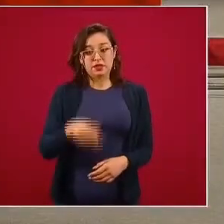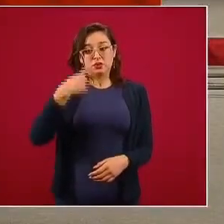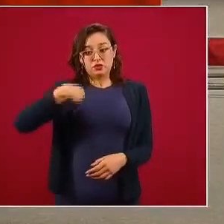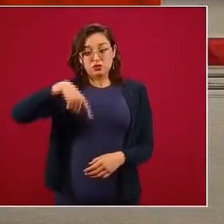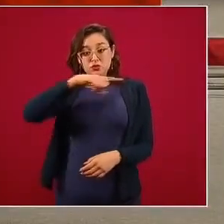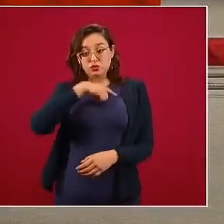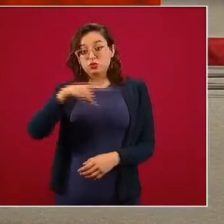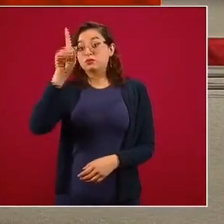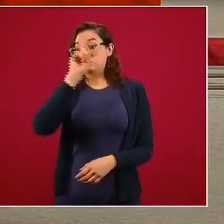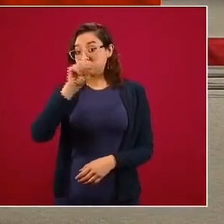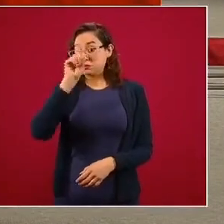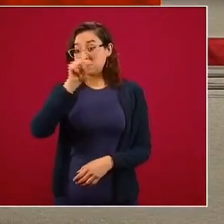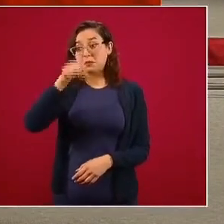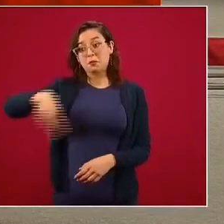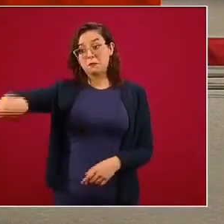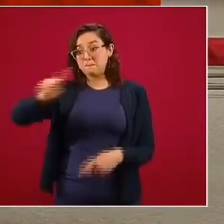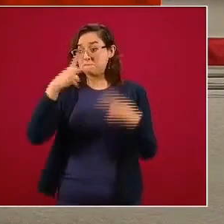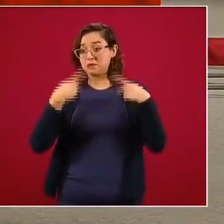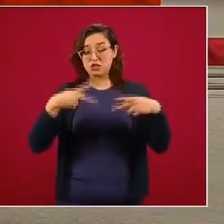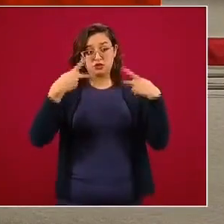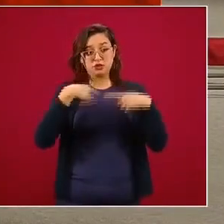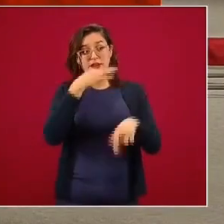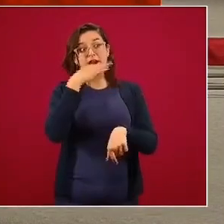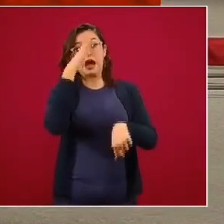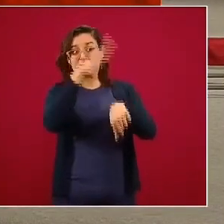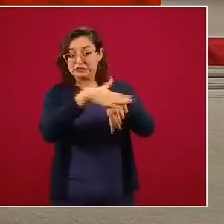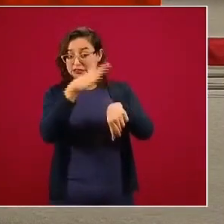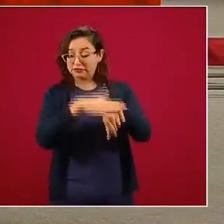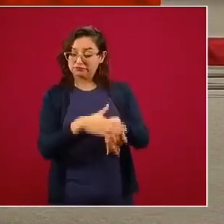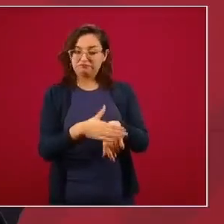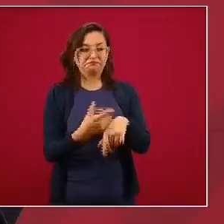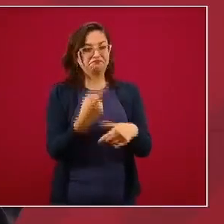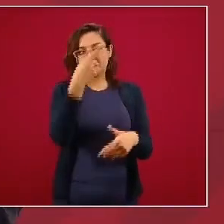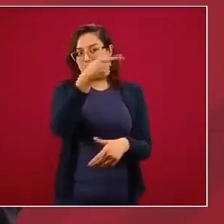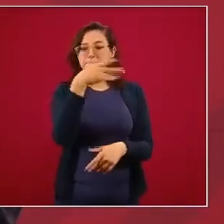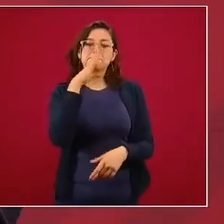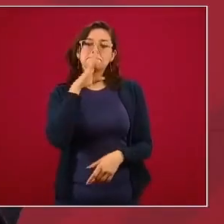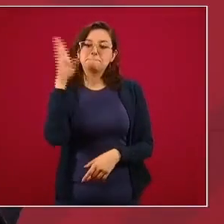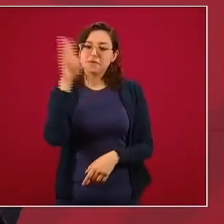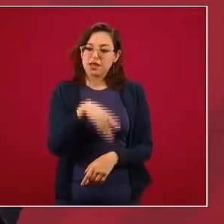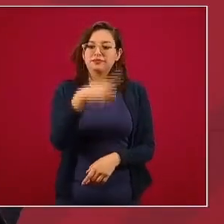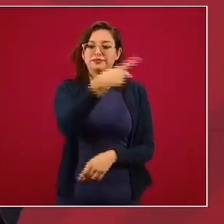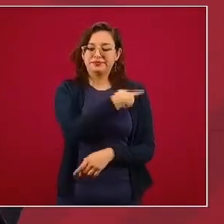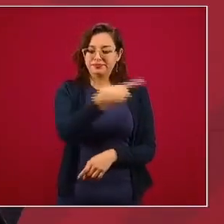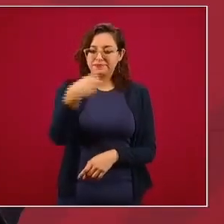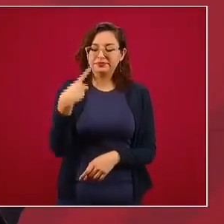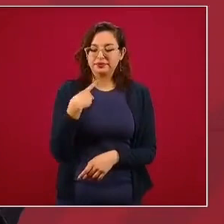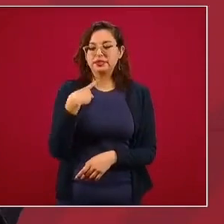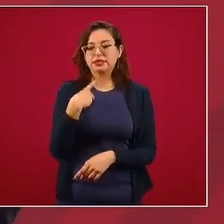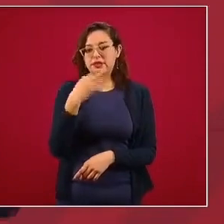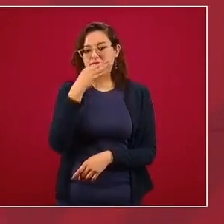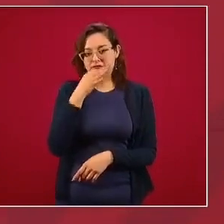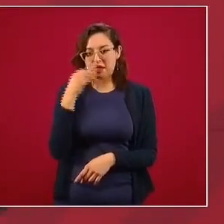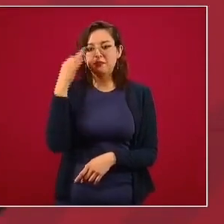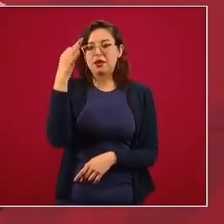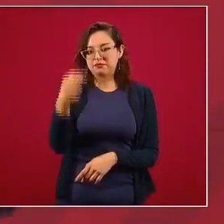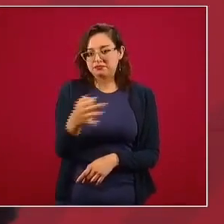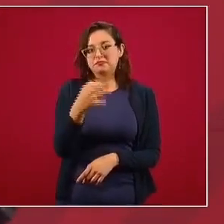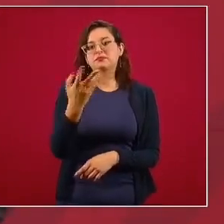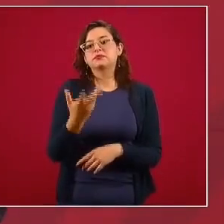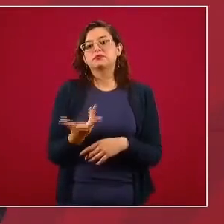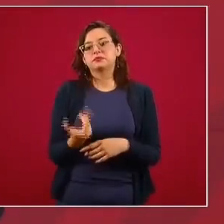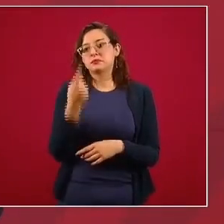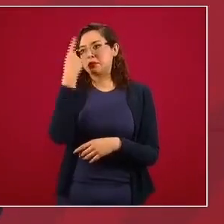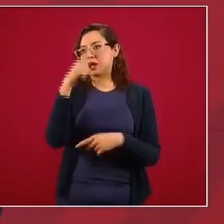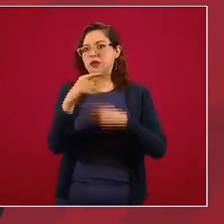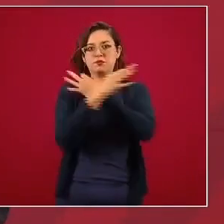a la ciudadanía que lo exprese, que obviamente si considera que hay algo que es inapropiado, para eso son las conferencias de prensa, para que haya